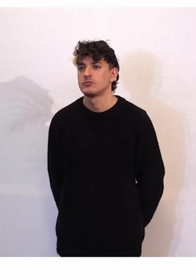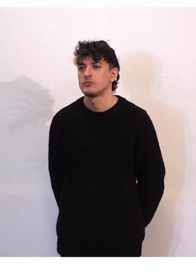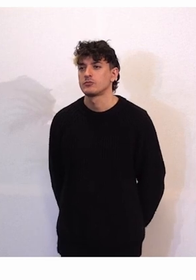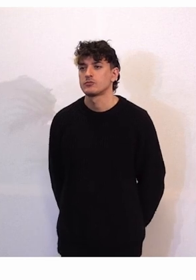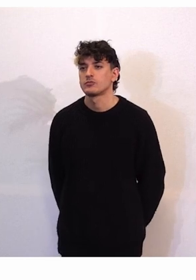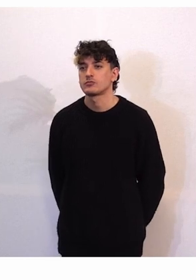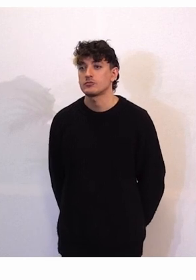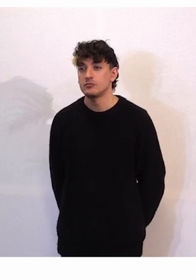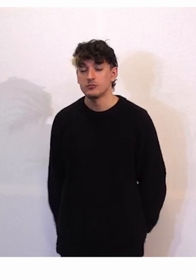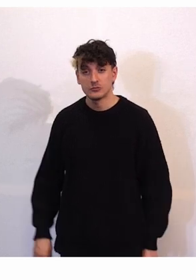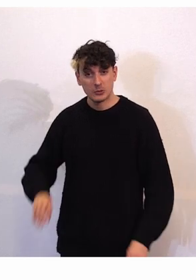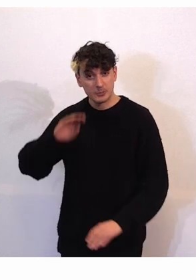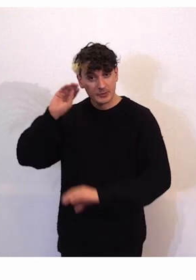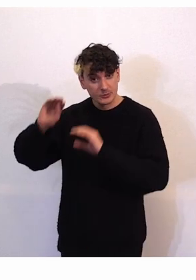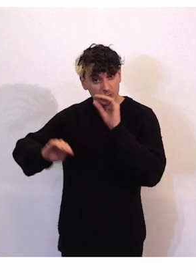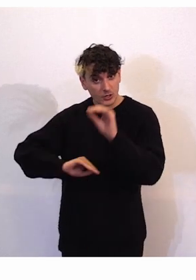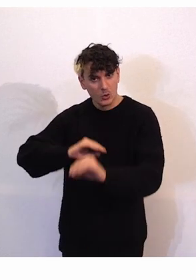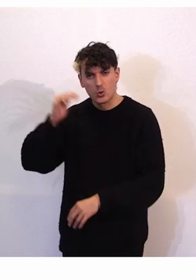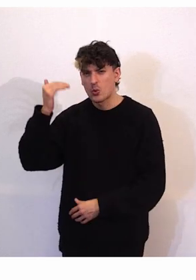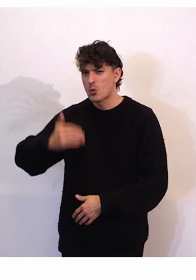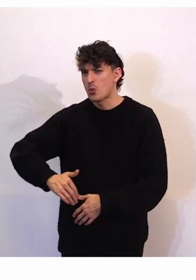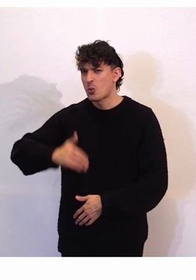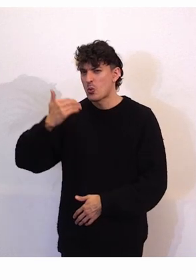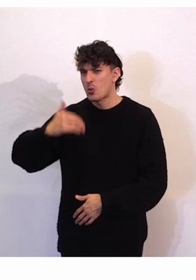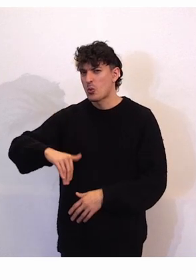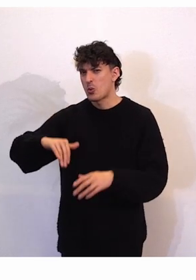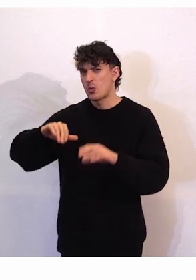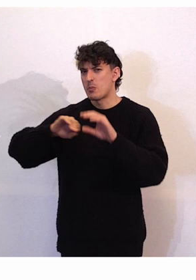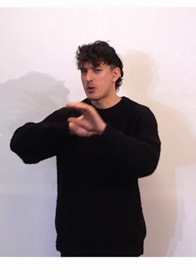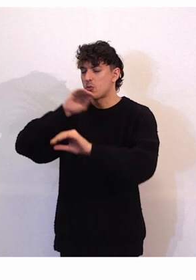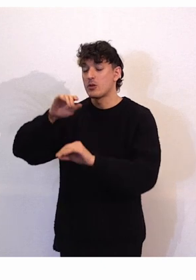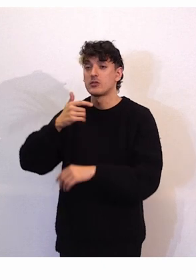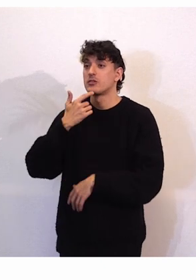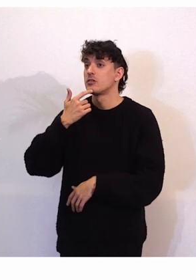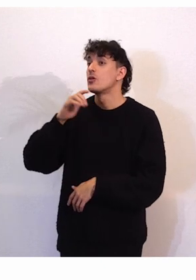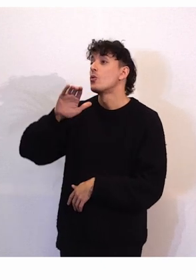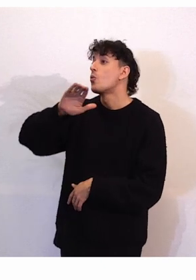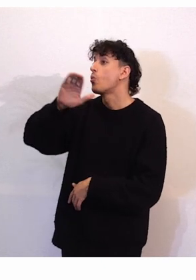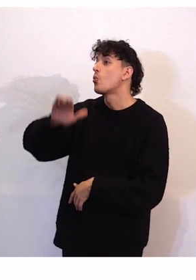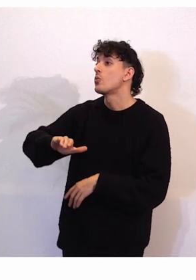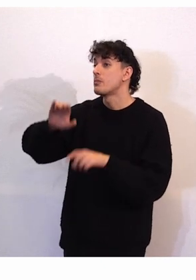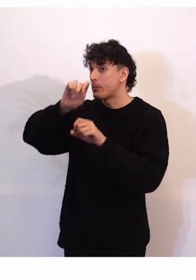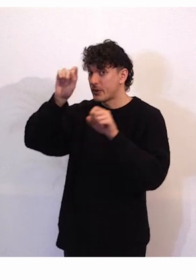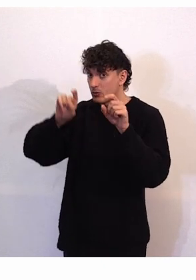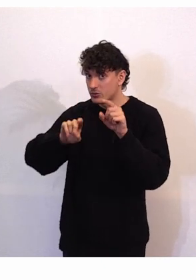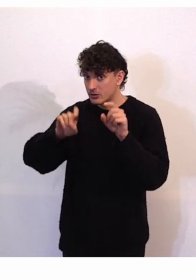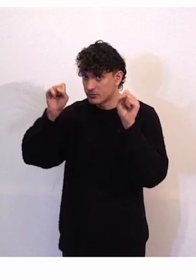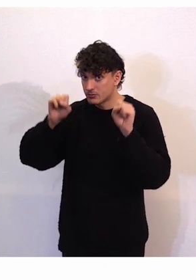¿Alguna pregunta? Sí, ¿más? Sí. Uy, hay un montón. Esta allí. Es la última pregunta del día, lo siento.